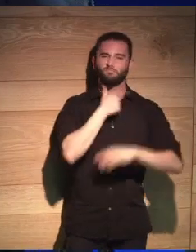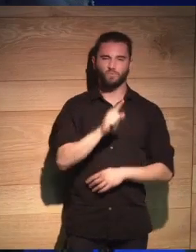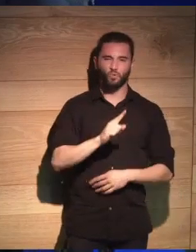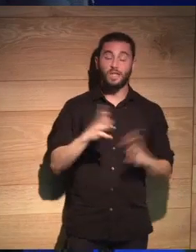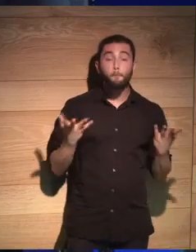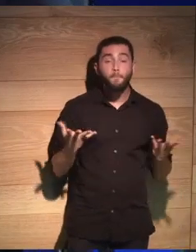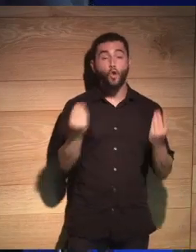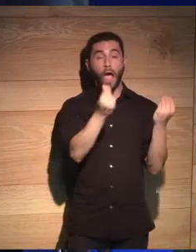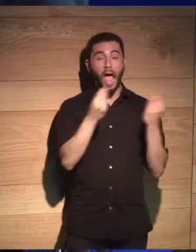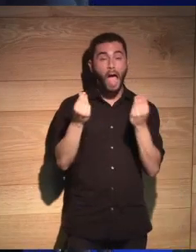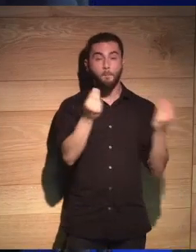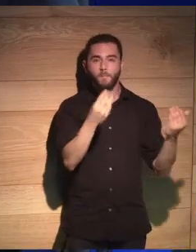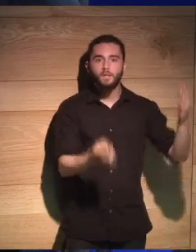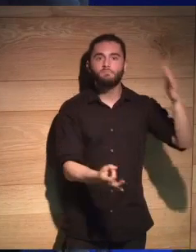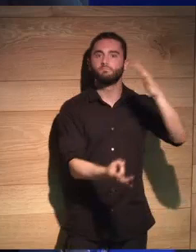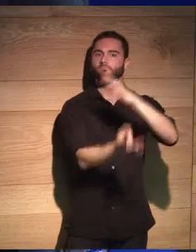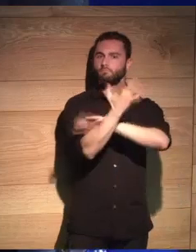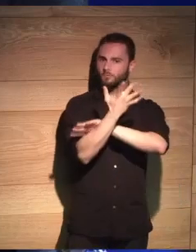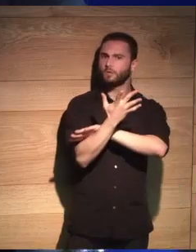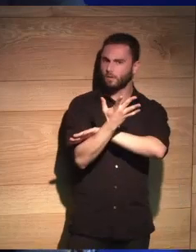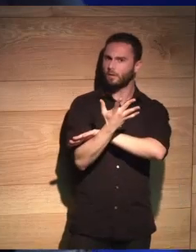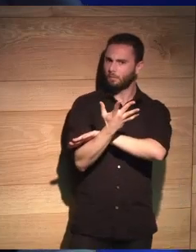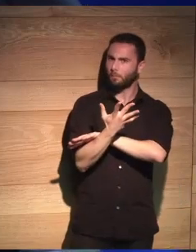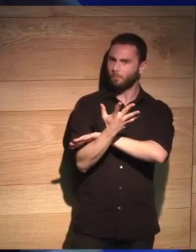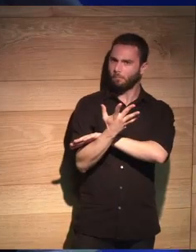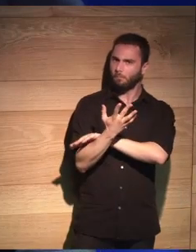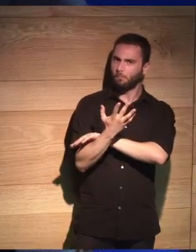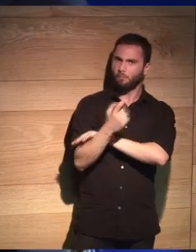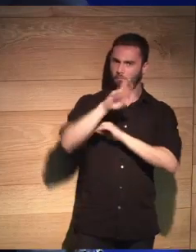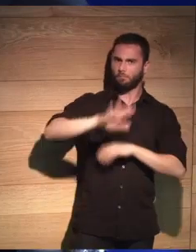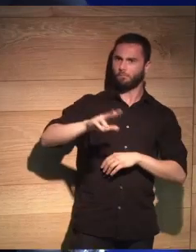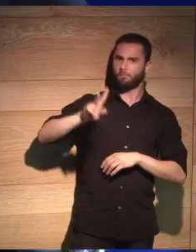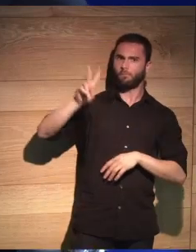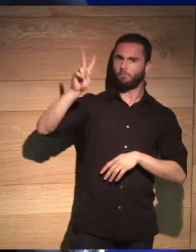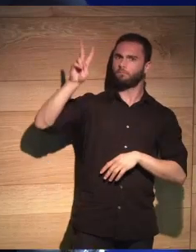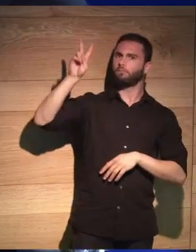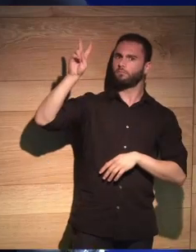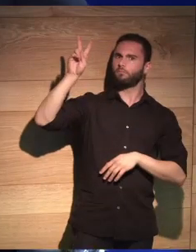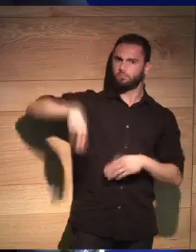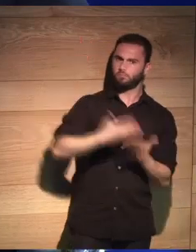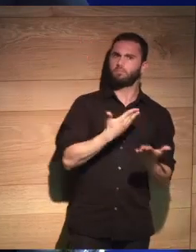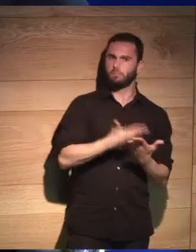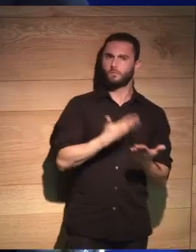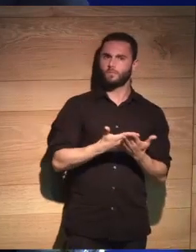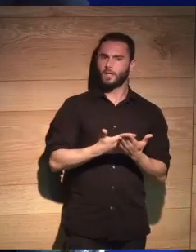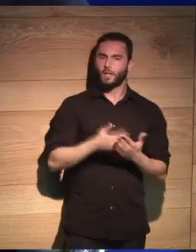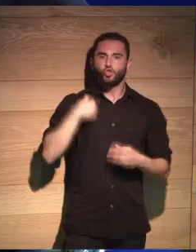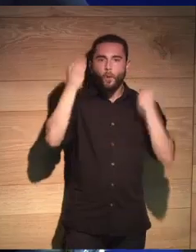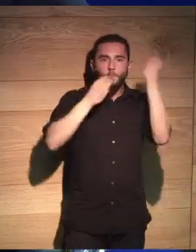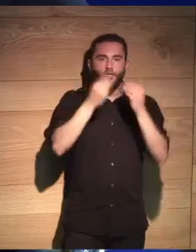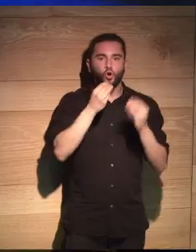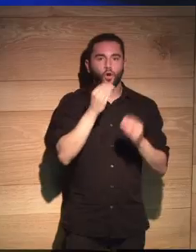que crea es muy convenciente y yo creo que es el mejor del libro. Sí,